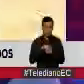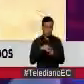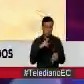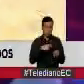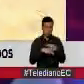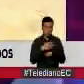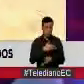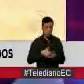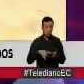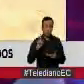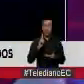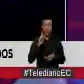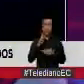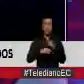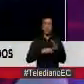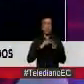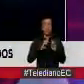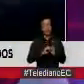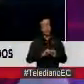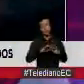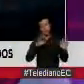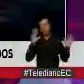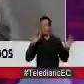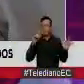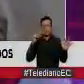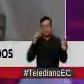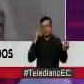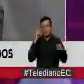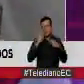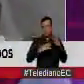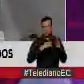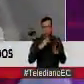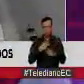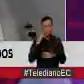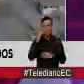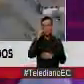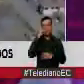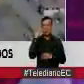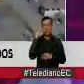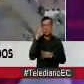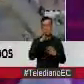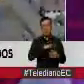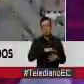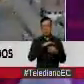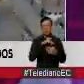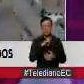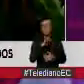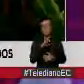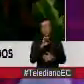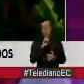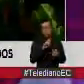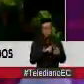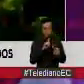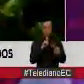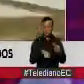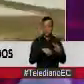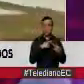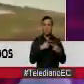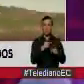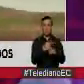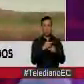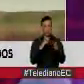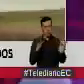tenemos, sino en el mundo, que tenemos que integrarnos de manera más inteligente a través de Alianza del Pacífico, fomentando las